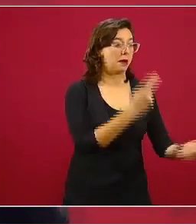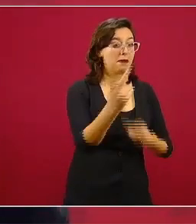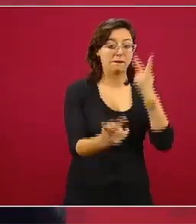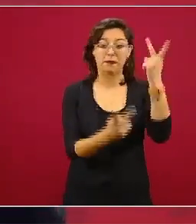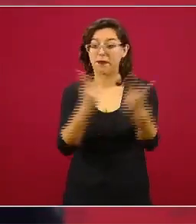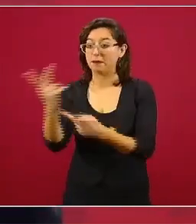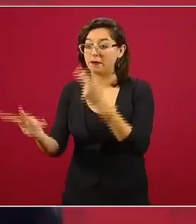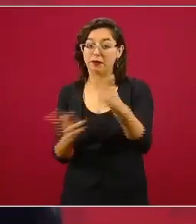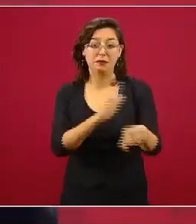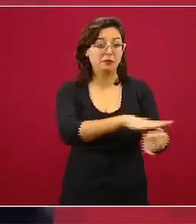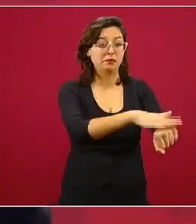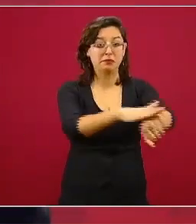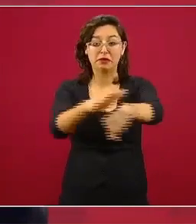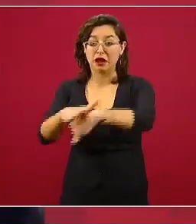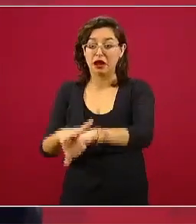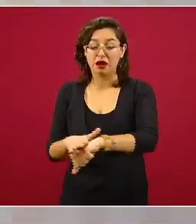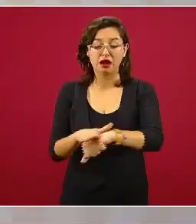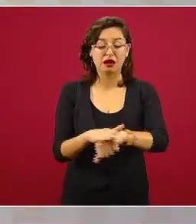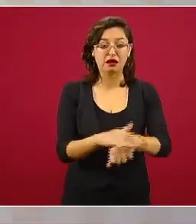no es posible hacerlo,